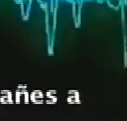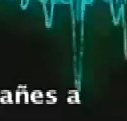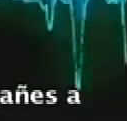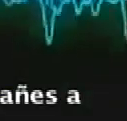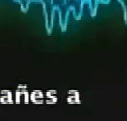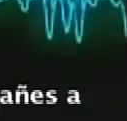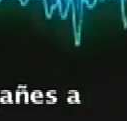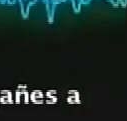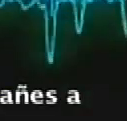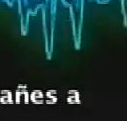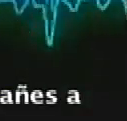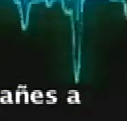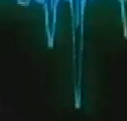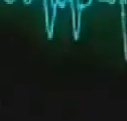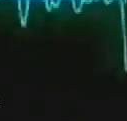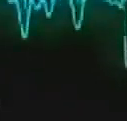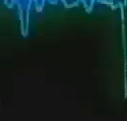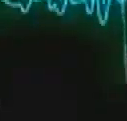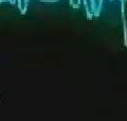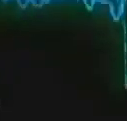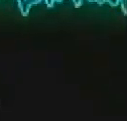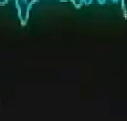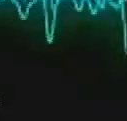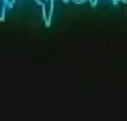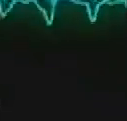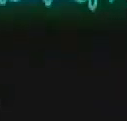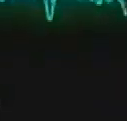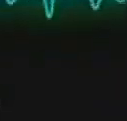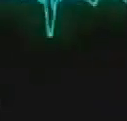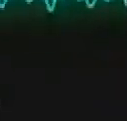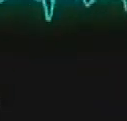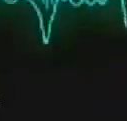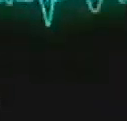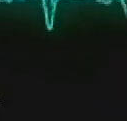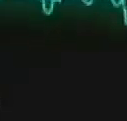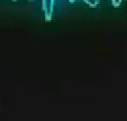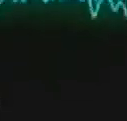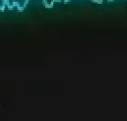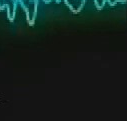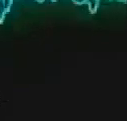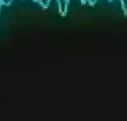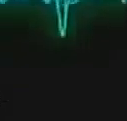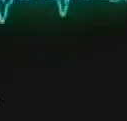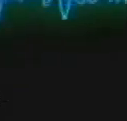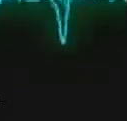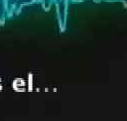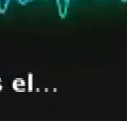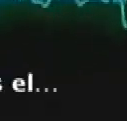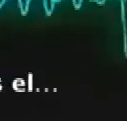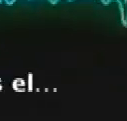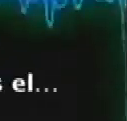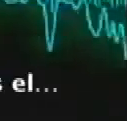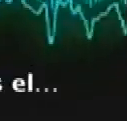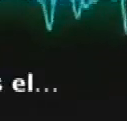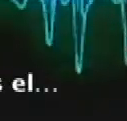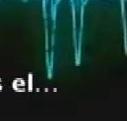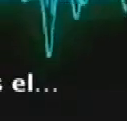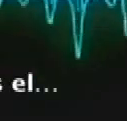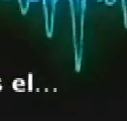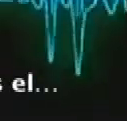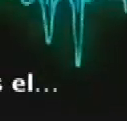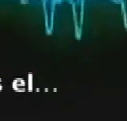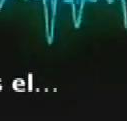Mira, vale, no me regañes a María, sí, vale. Coño, qué vaina es esa. Pórtate bien, Bon. María,